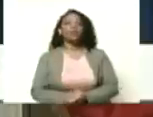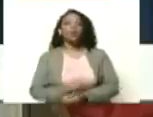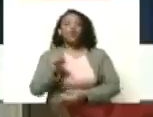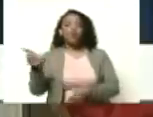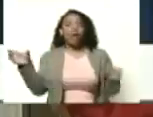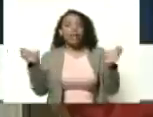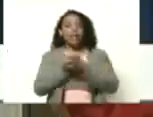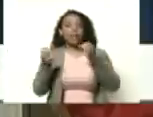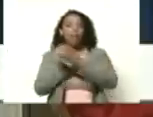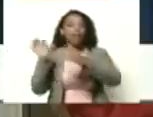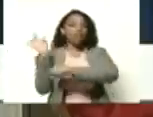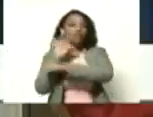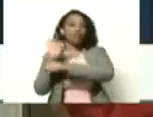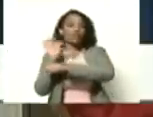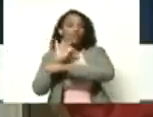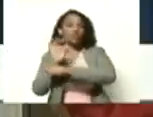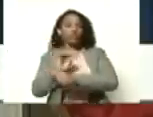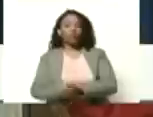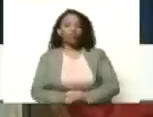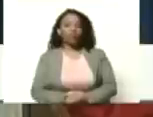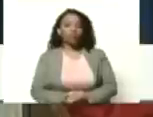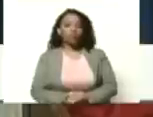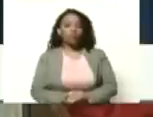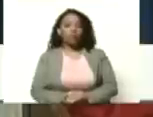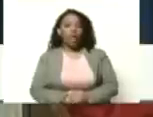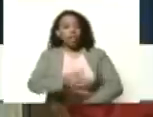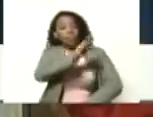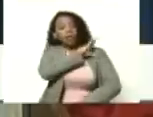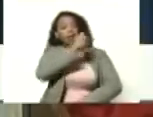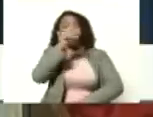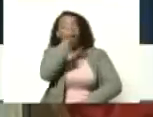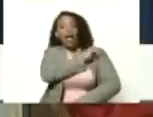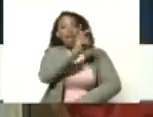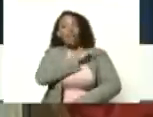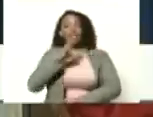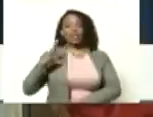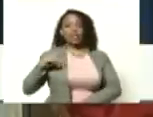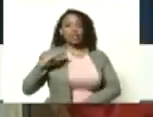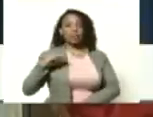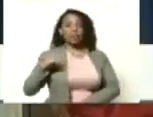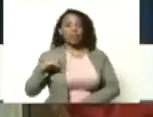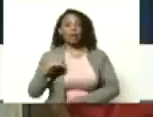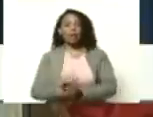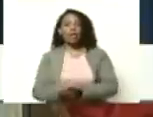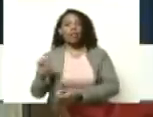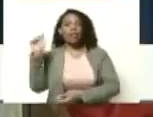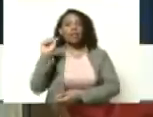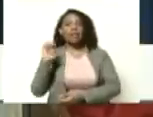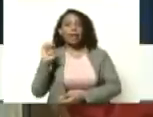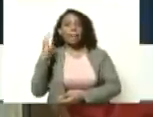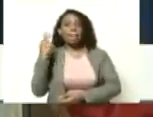funcionario directores y jefes del 6 cpc del sebin